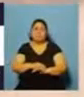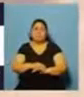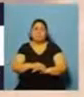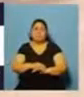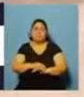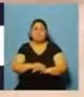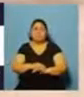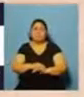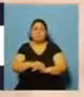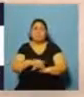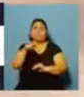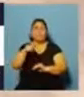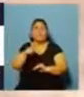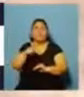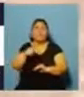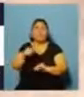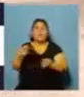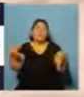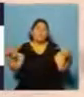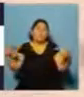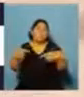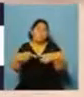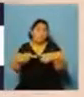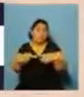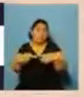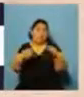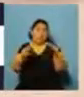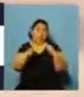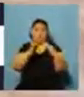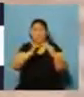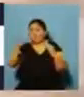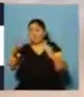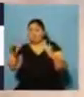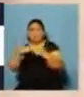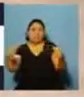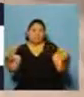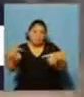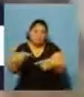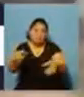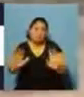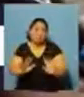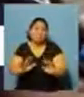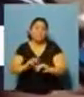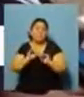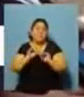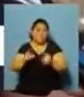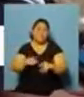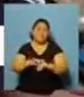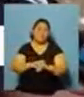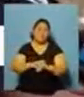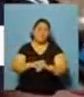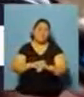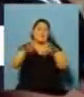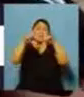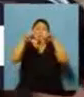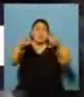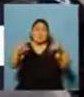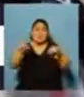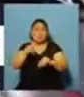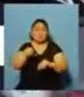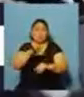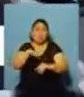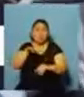La situación en conflicto entre vecinos, que se hizo viral, bueno, se publicó lo que sería la zona del Triángulo.